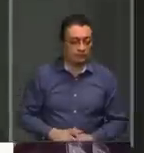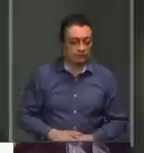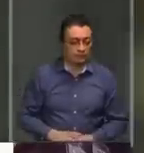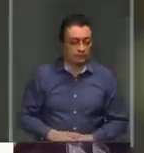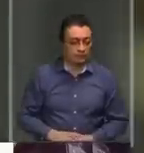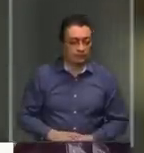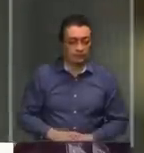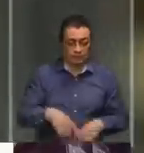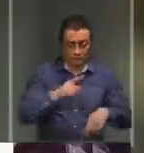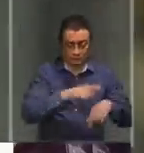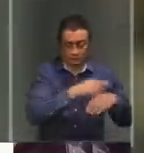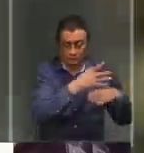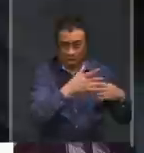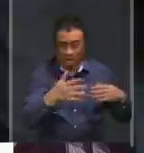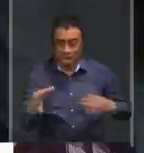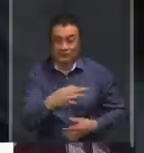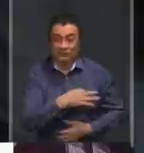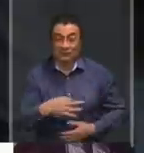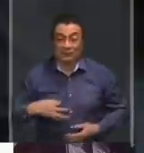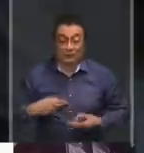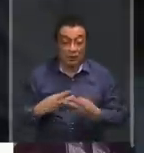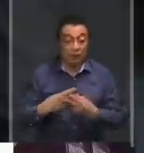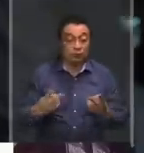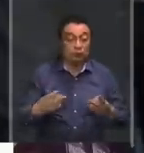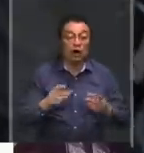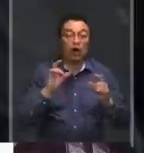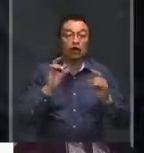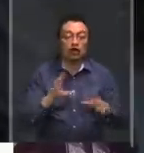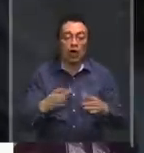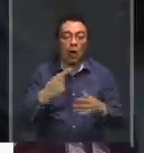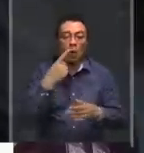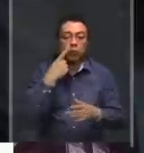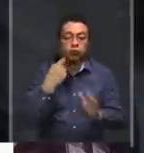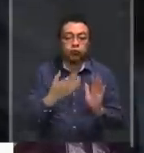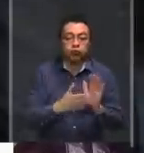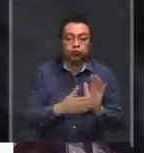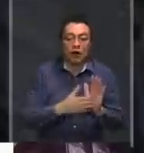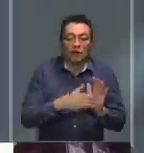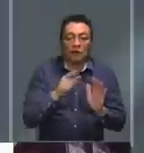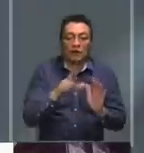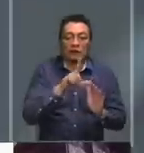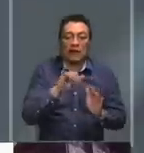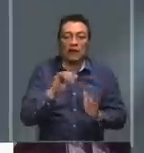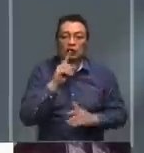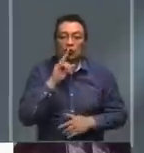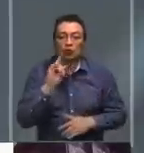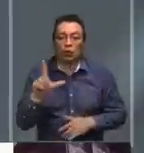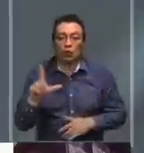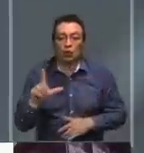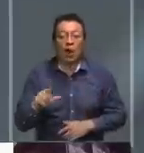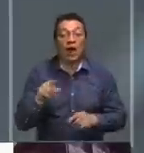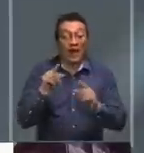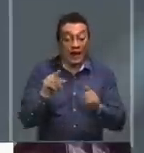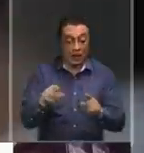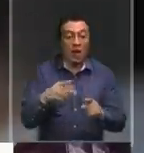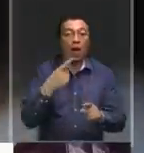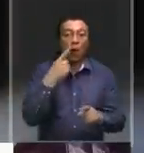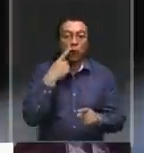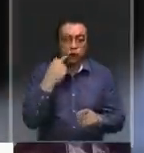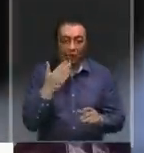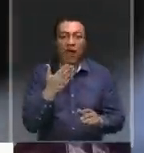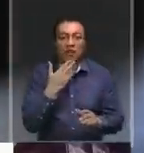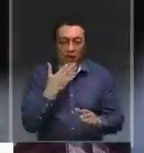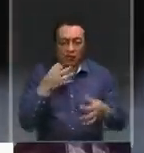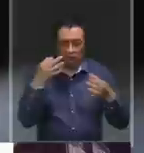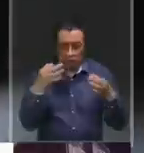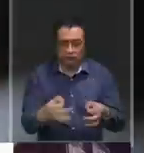En todo este tiempo el Ministerio Público no solo ha seguido recabando pruebas en contra de Héctor Yaitul, también ha comprobado empíricamente que